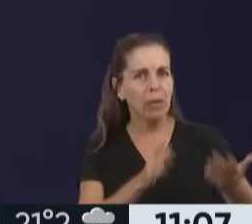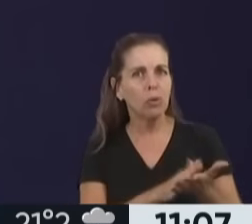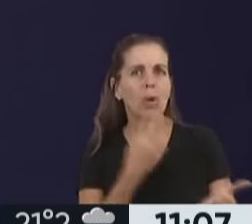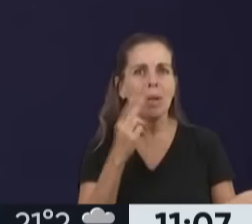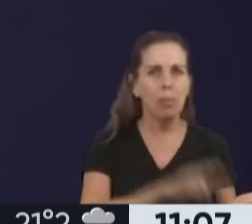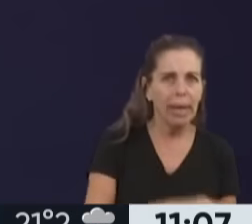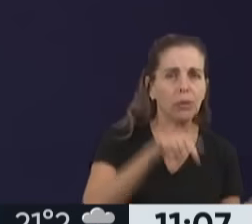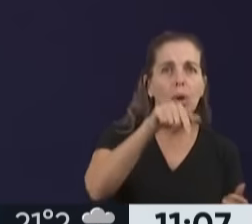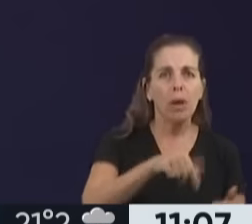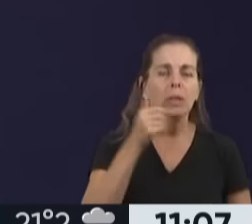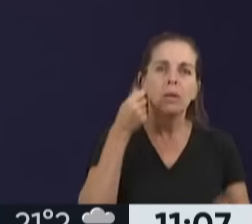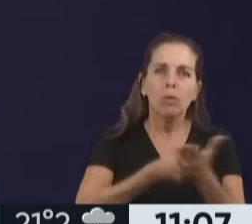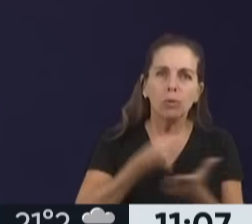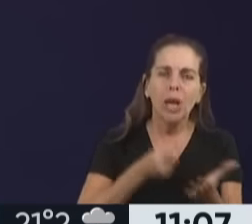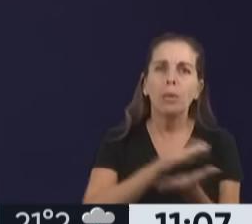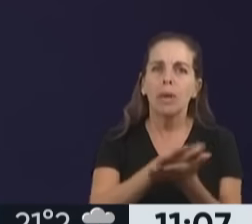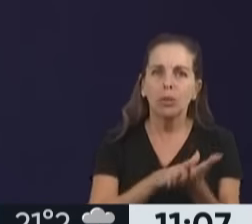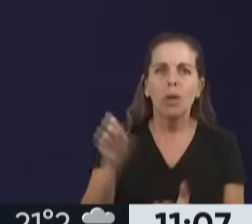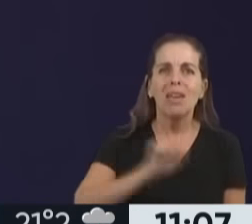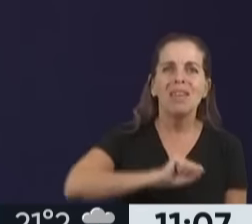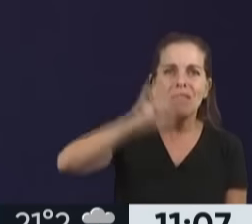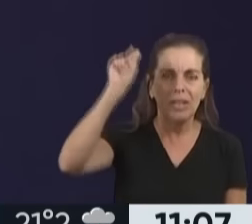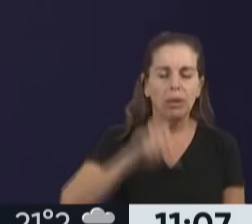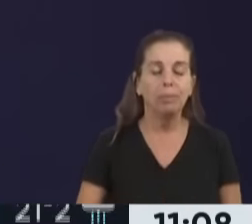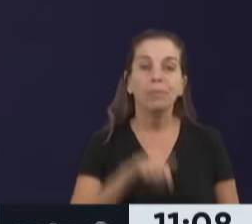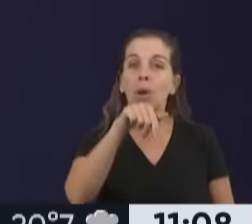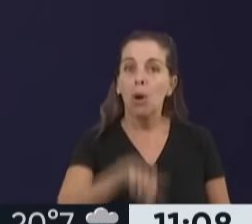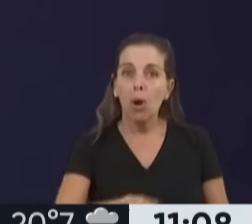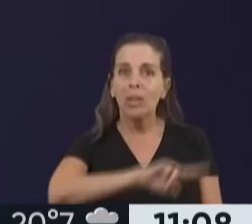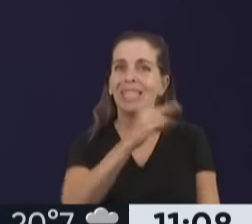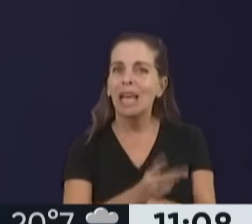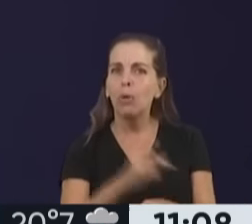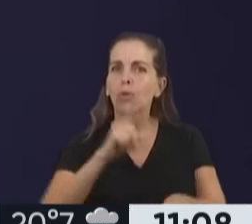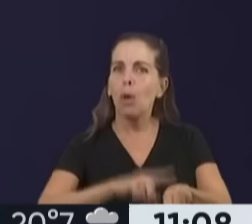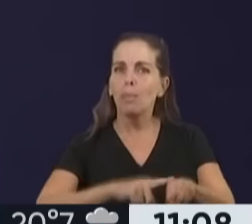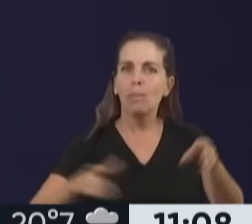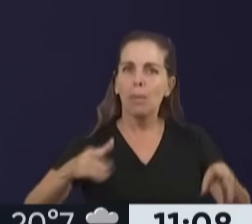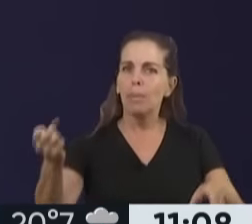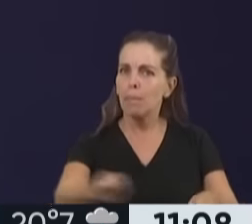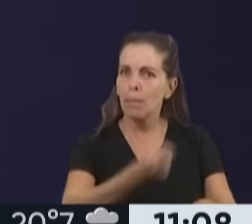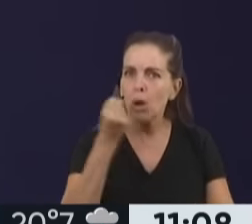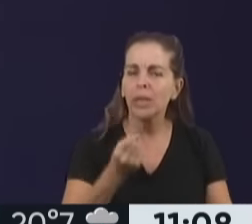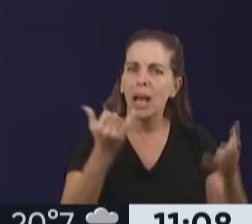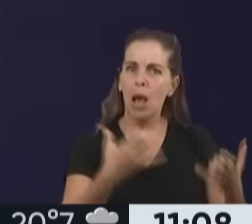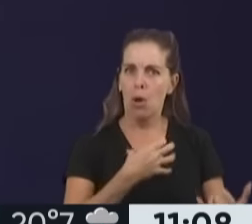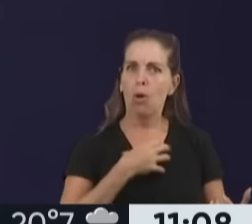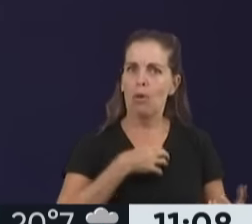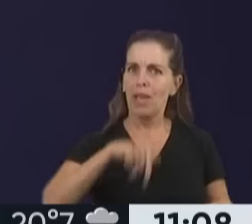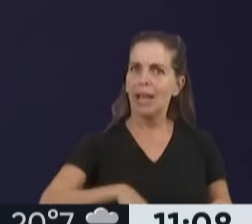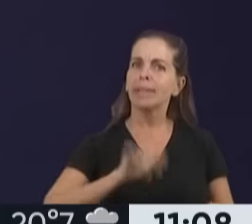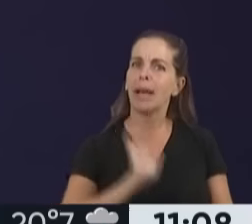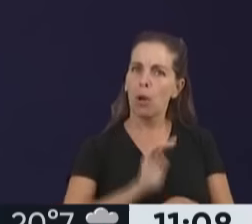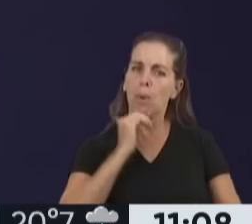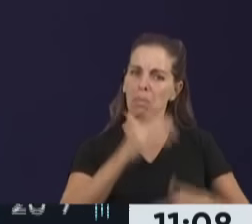inflación hoy nos encontramos frente a una segunda oportunidad tenemos confianza en que estamos en otro nivel de